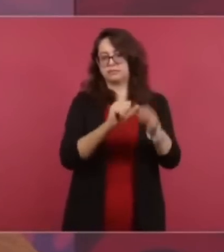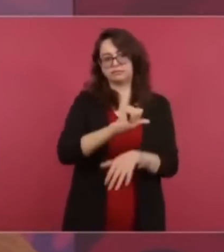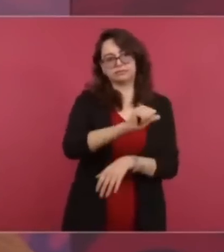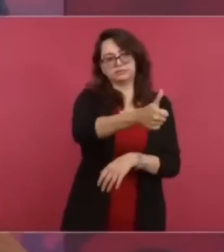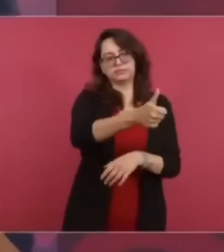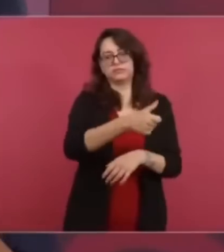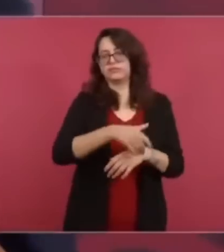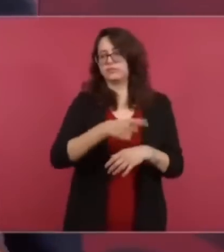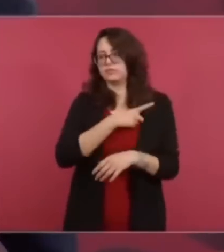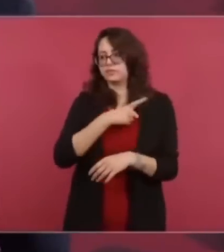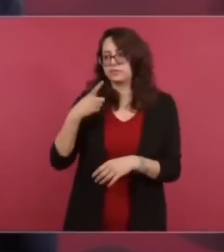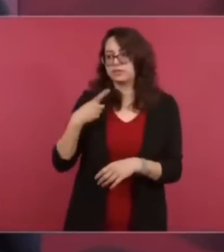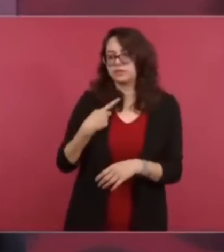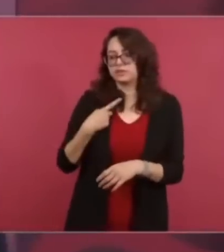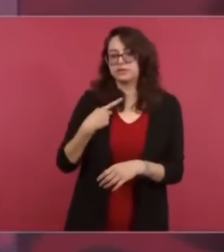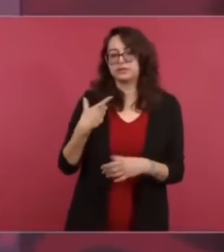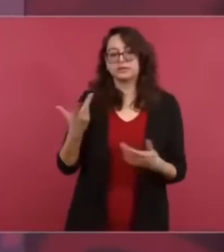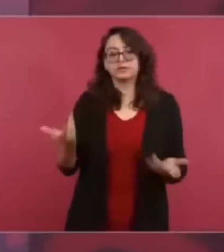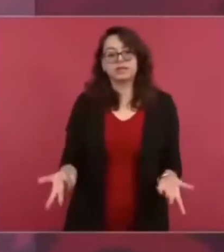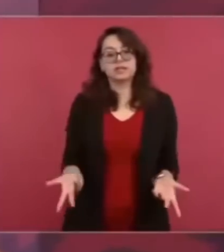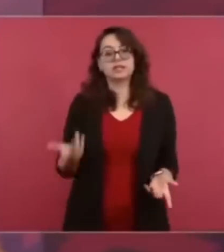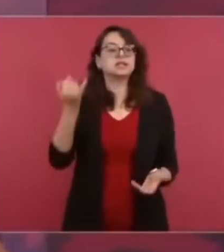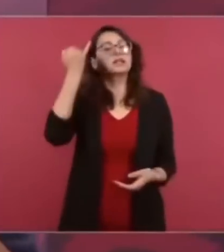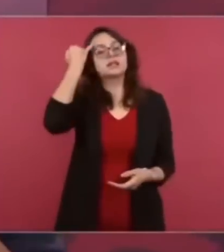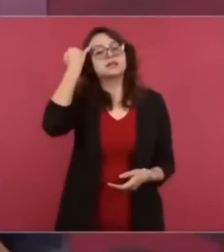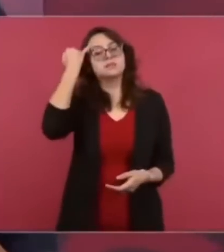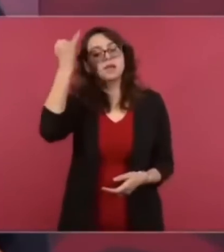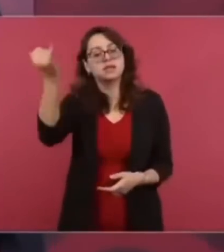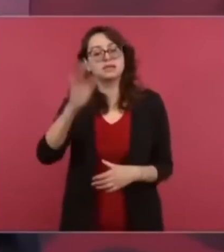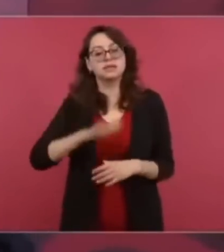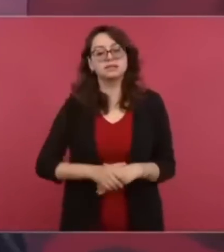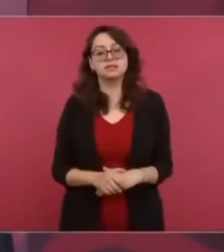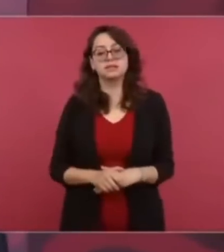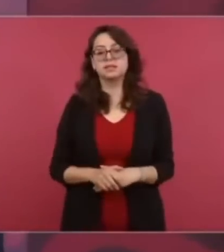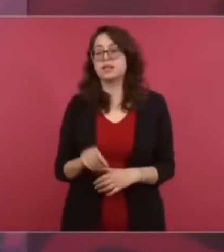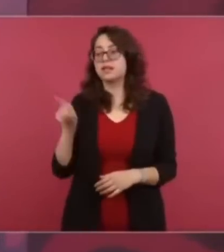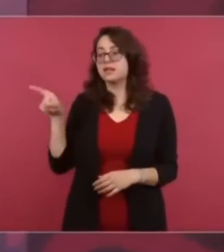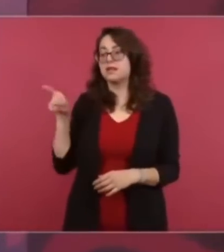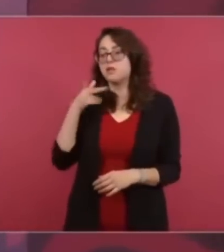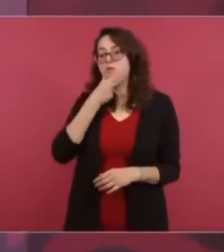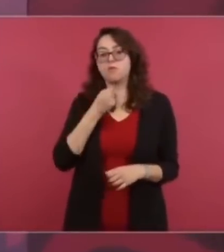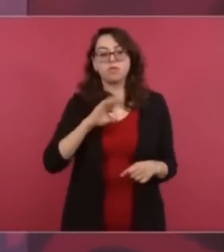Imagínense, estamos hablando de 25,000 millones de pesos.